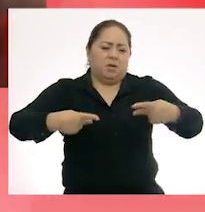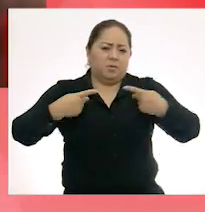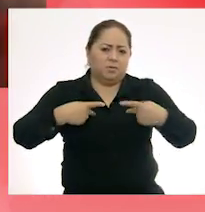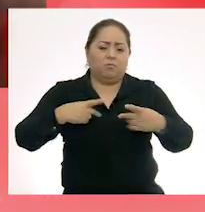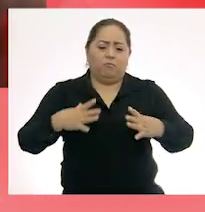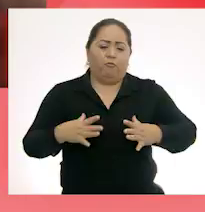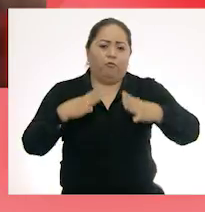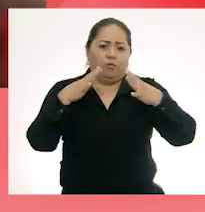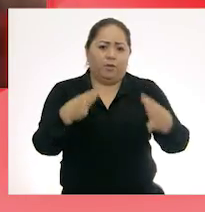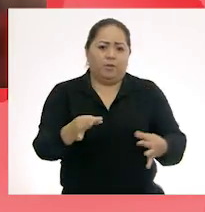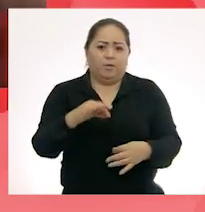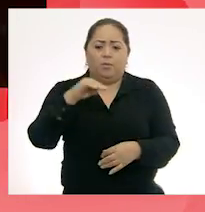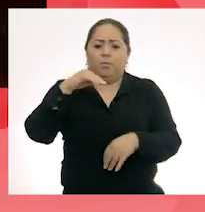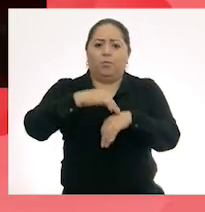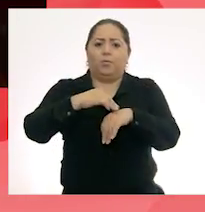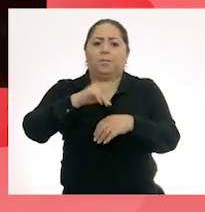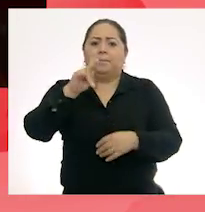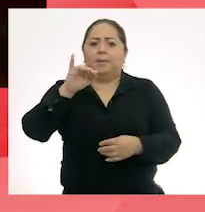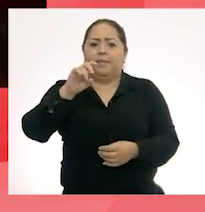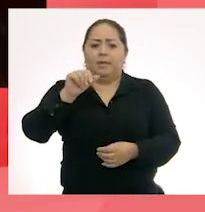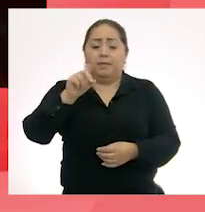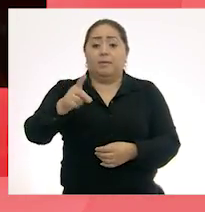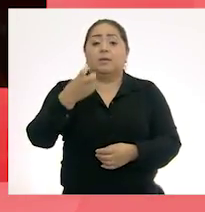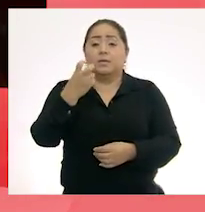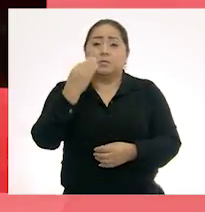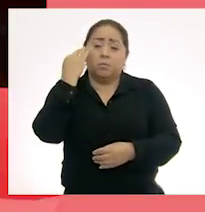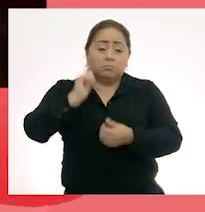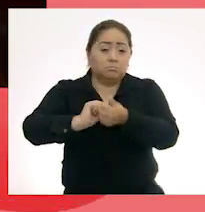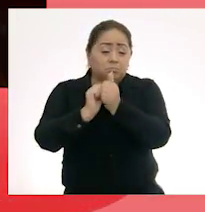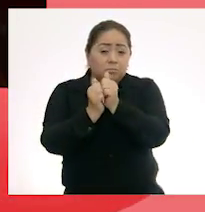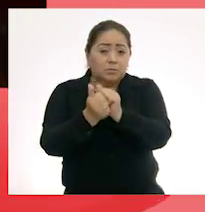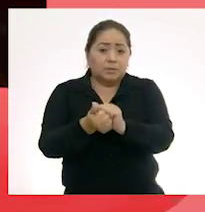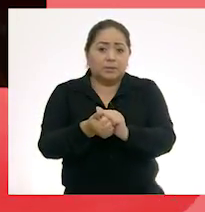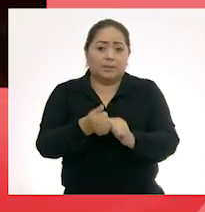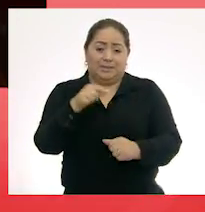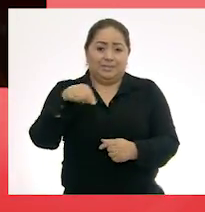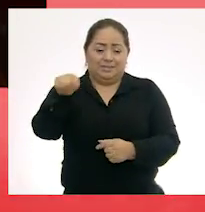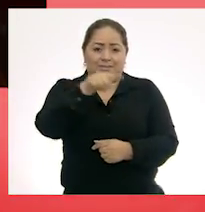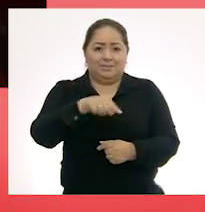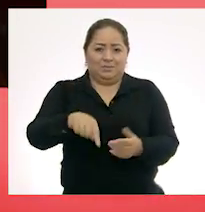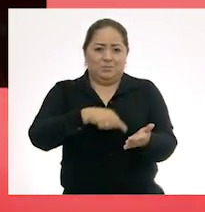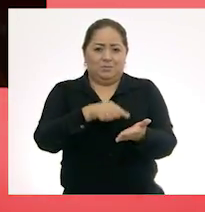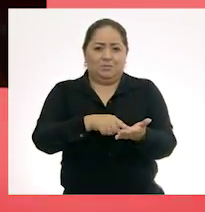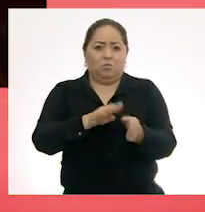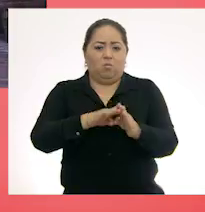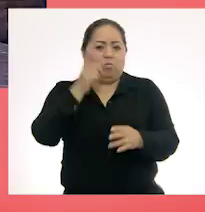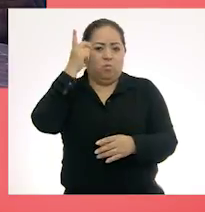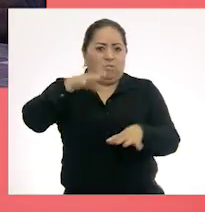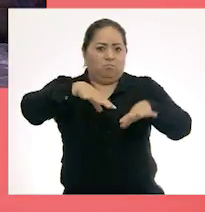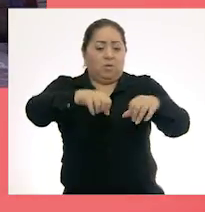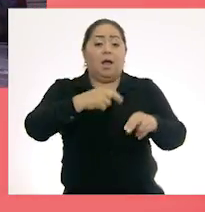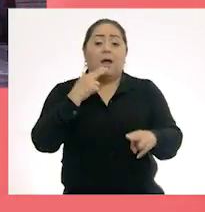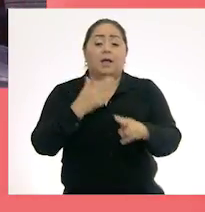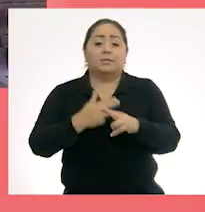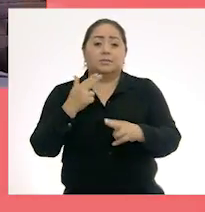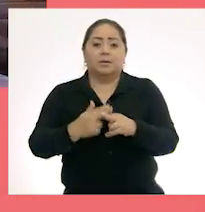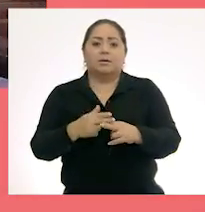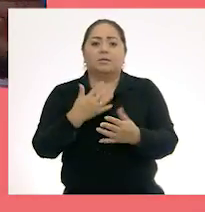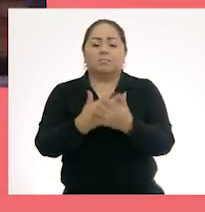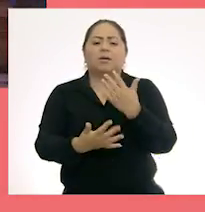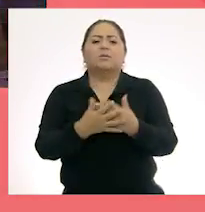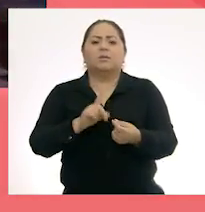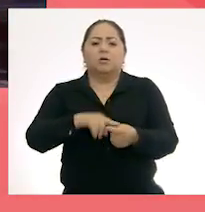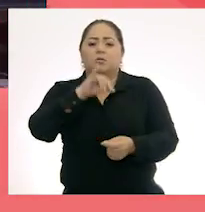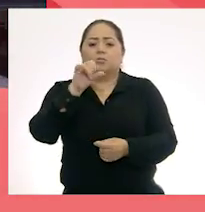el fundador del Monte de Piedad, y que en cierto tiempo él adquiere este espacio, esta propiedad, hasta llegar en manos de